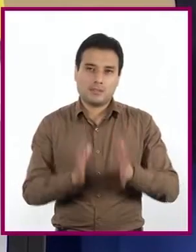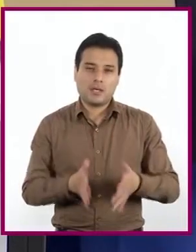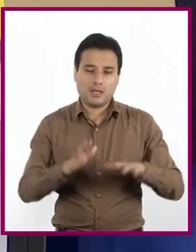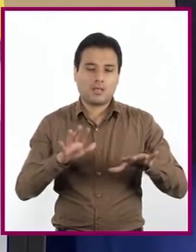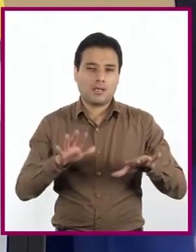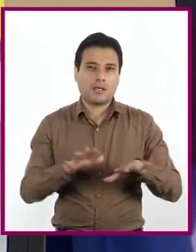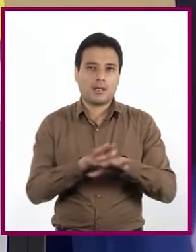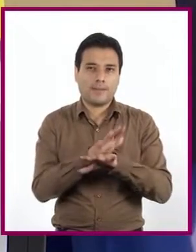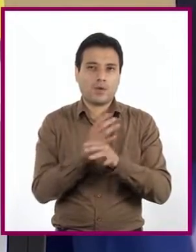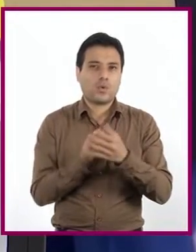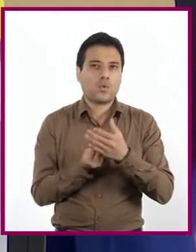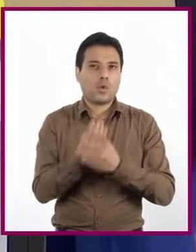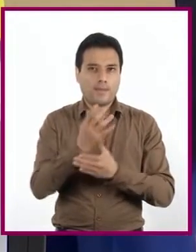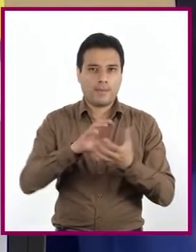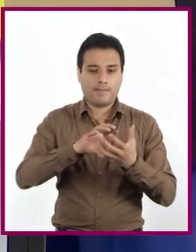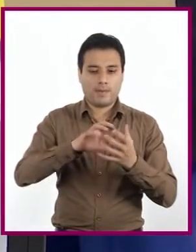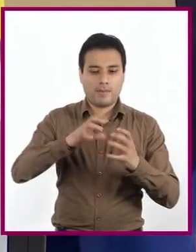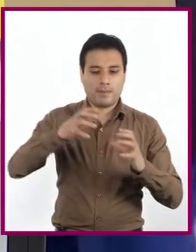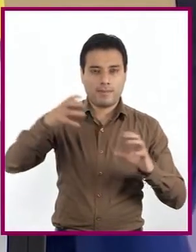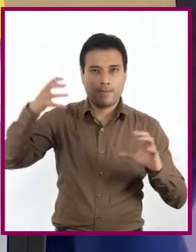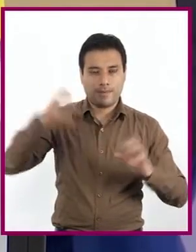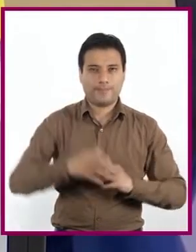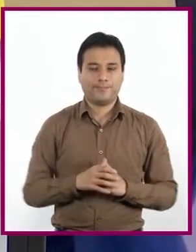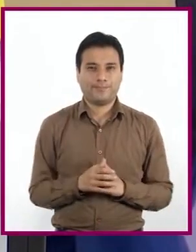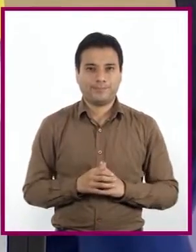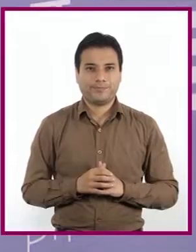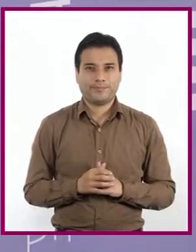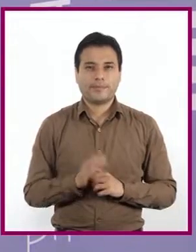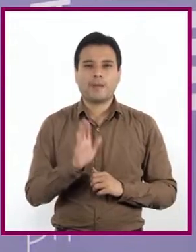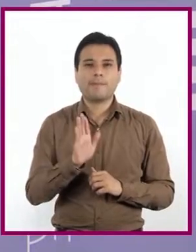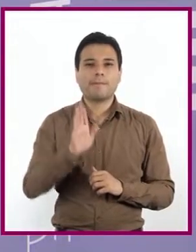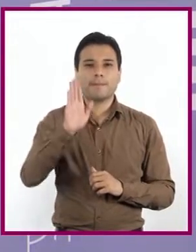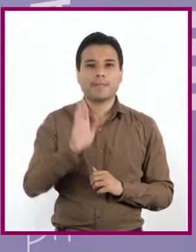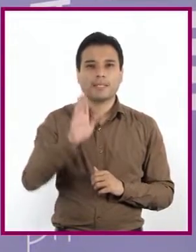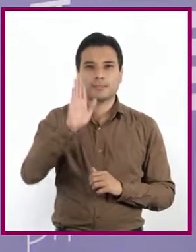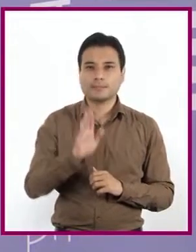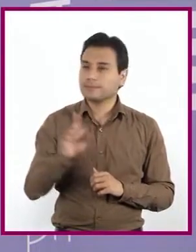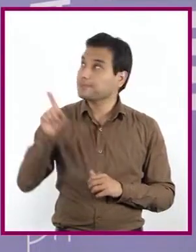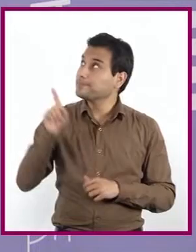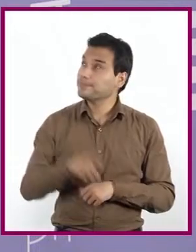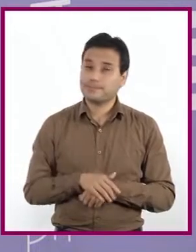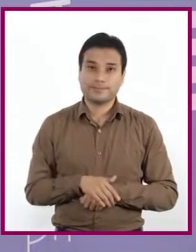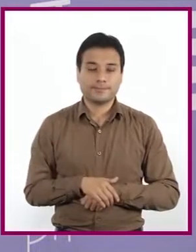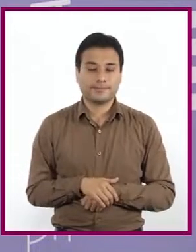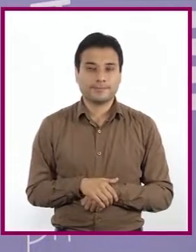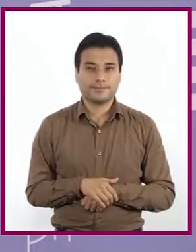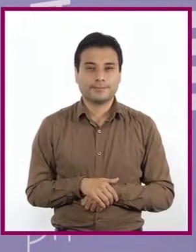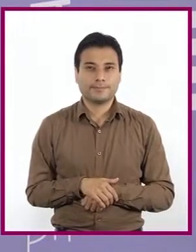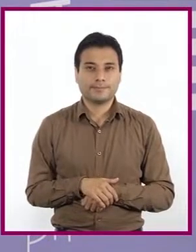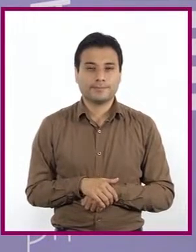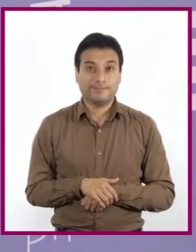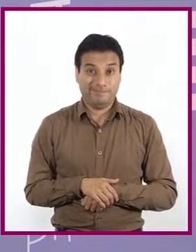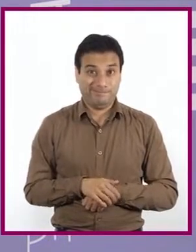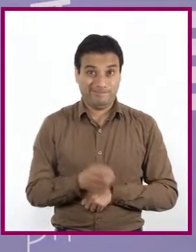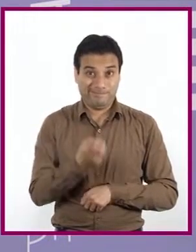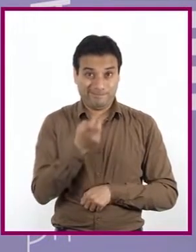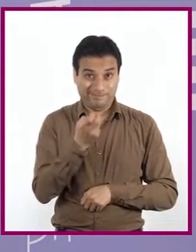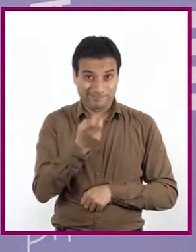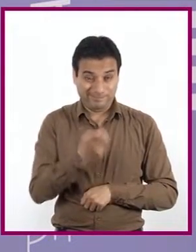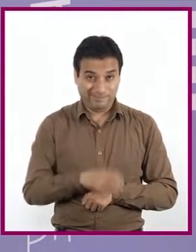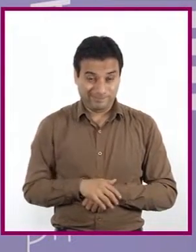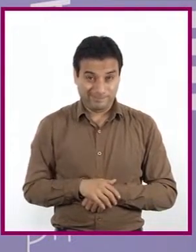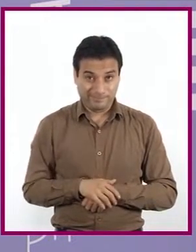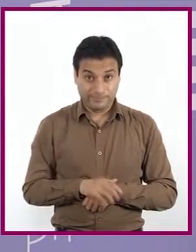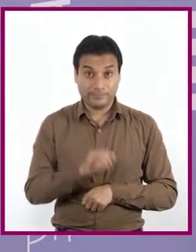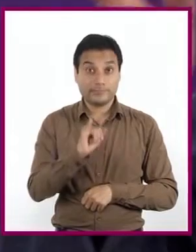sustancias con estructura tridimensional, semejante a las redes cristalinas. La forma en que los iones